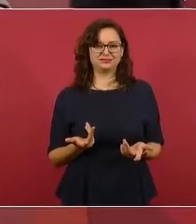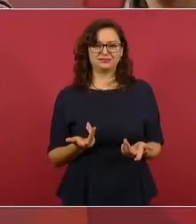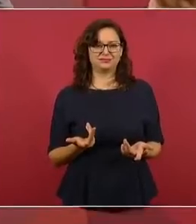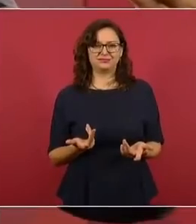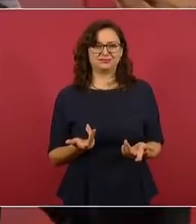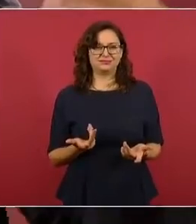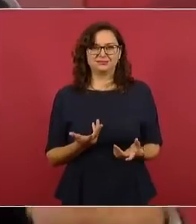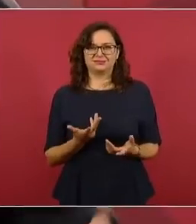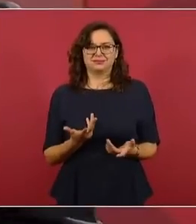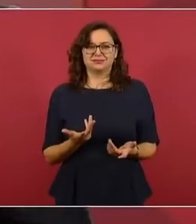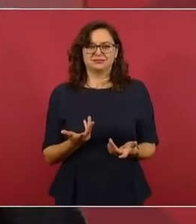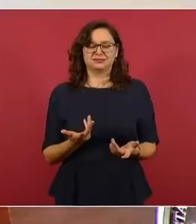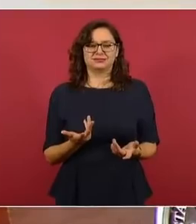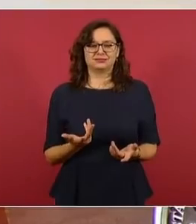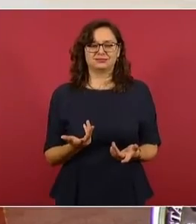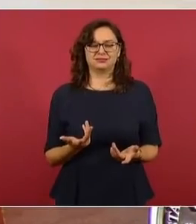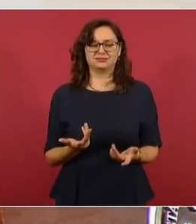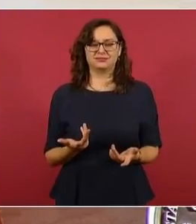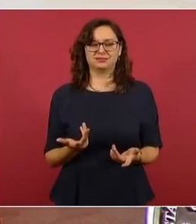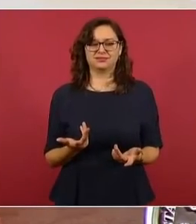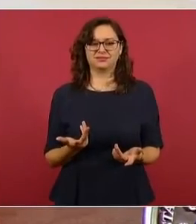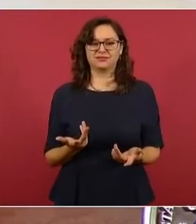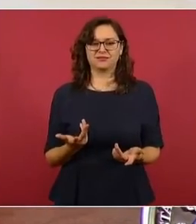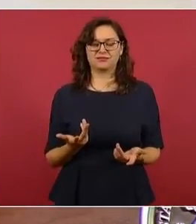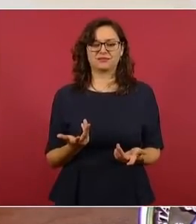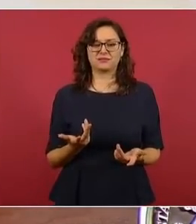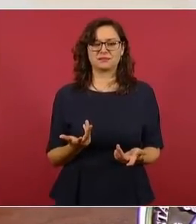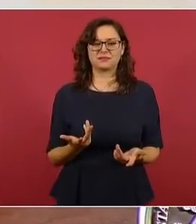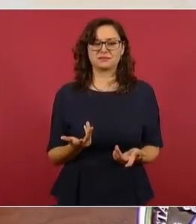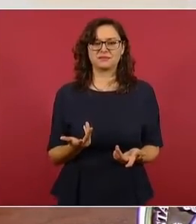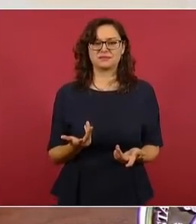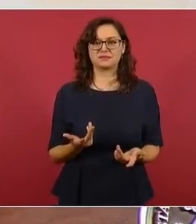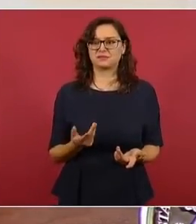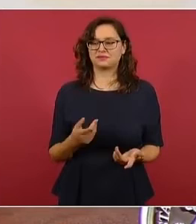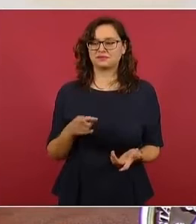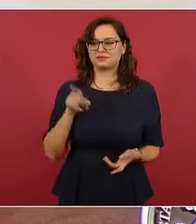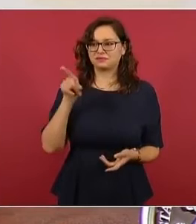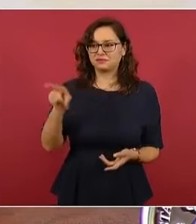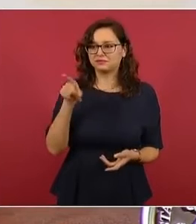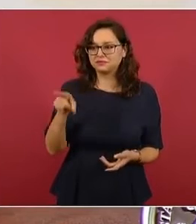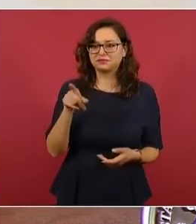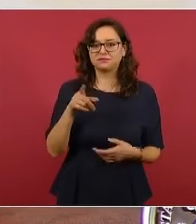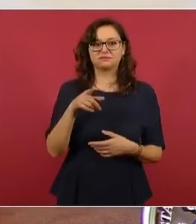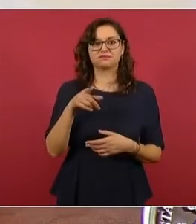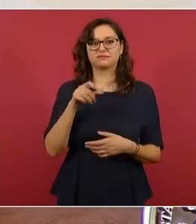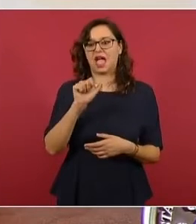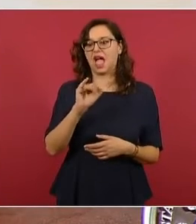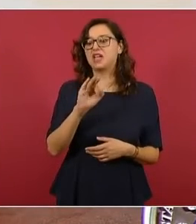mencionando que se trataba del aeropuerto Felipe Ángeles.